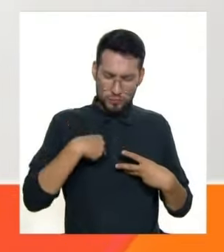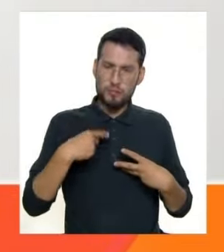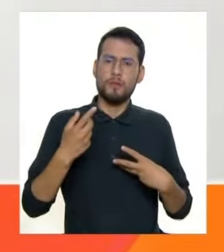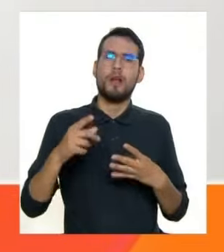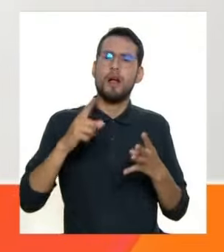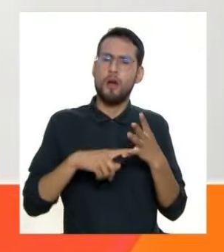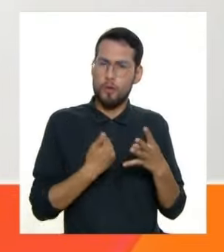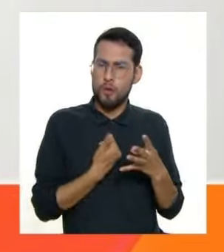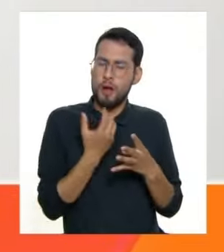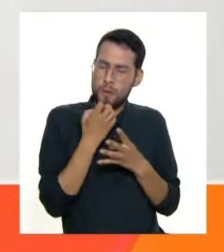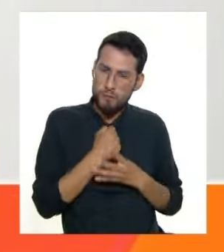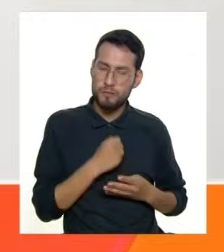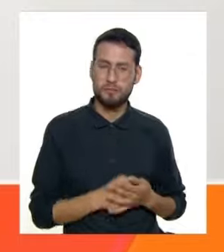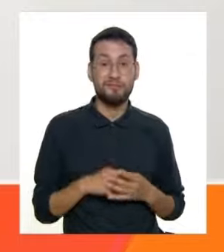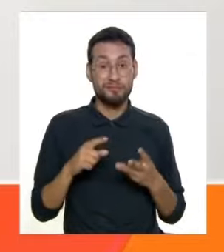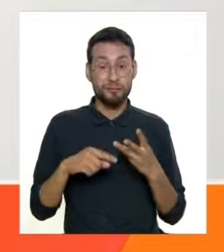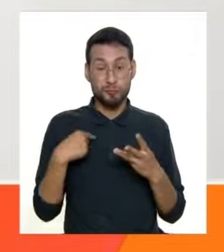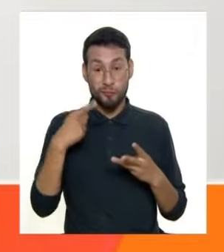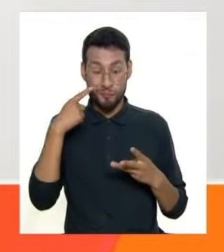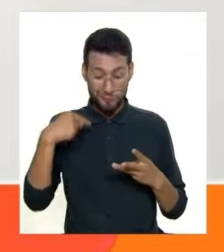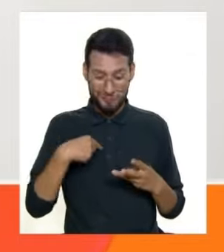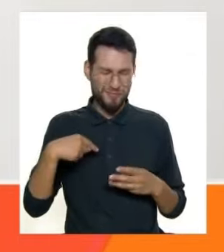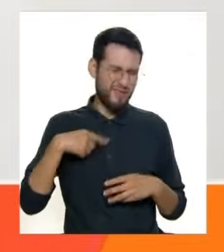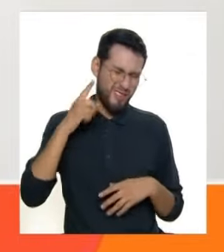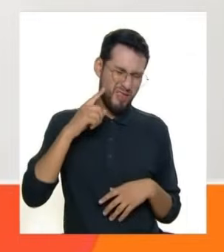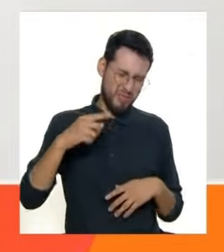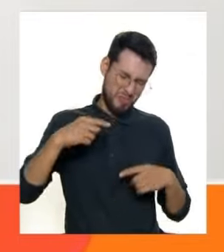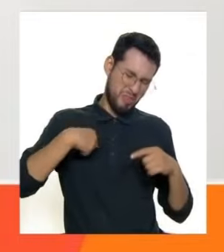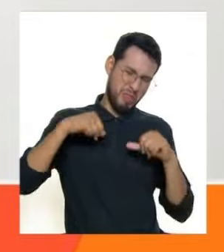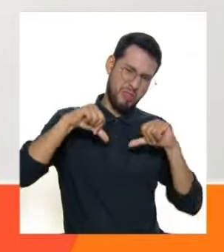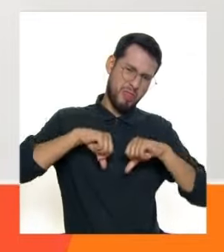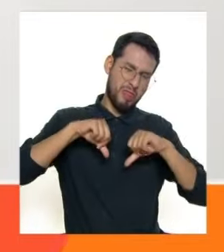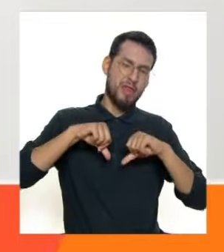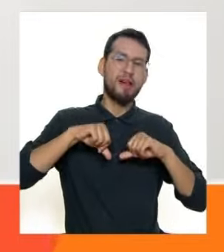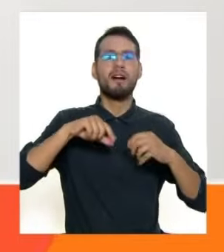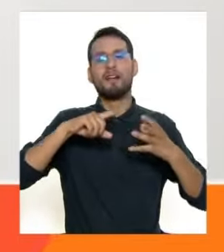devaluado, va a ser muy difícil que la autoestima